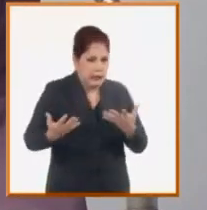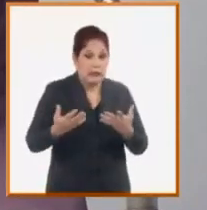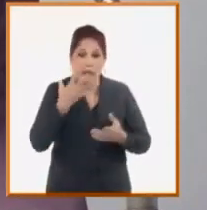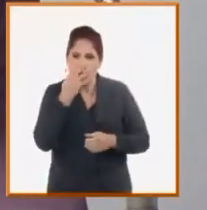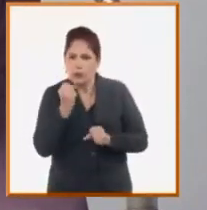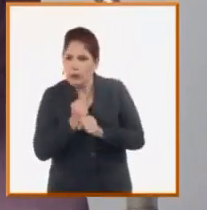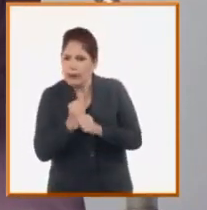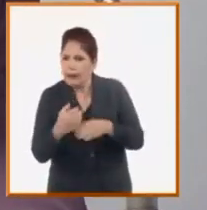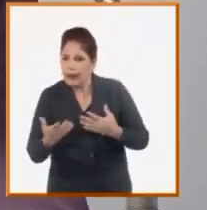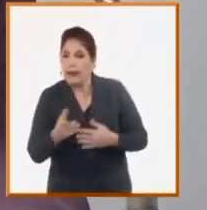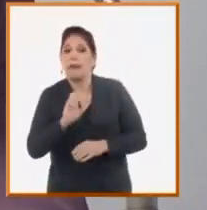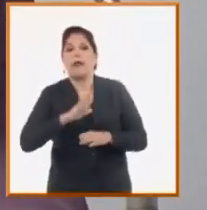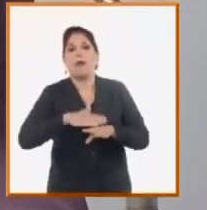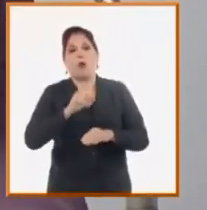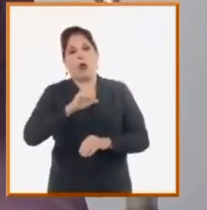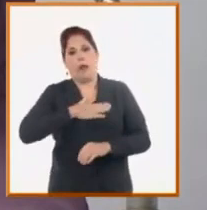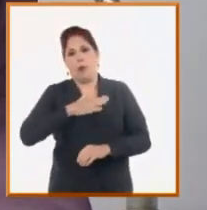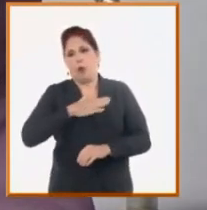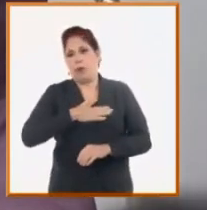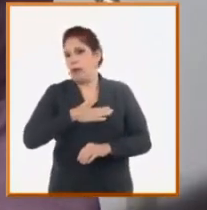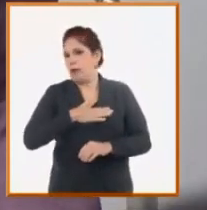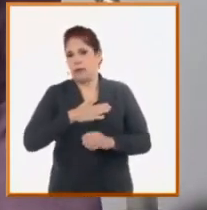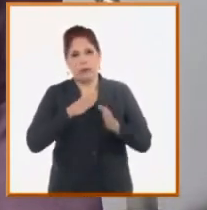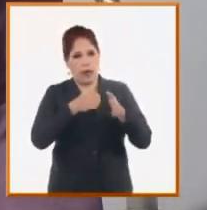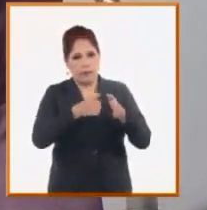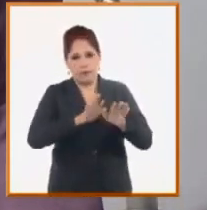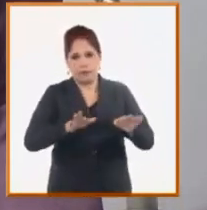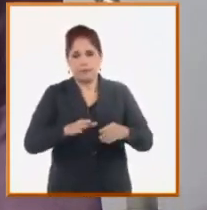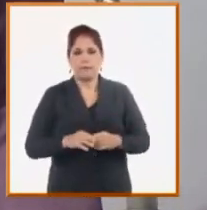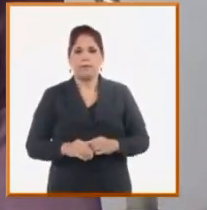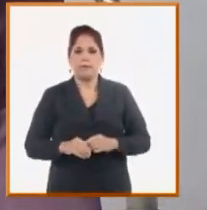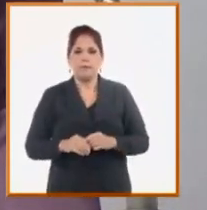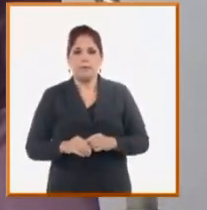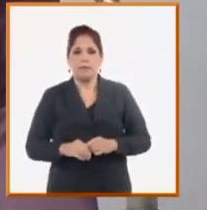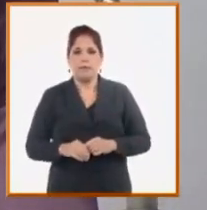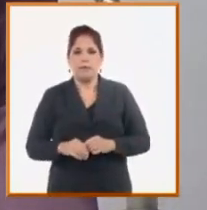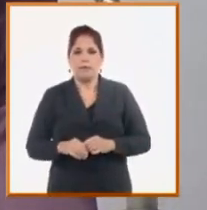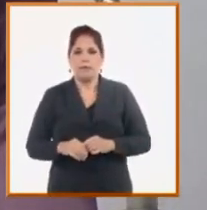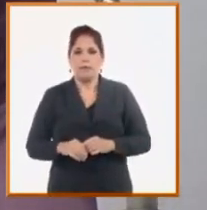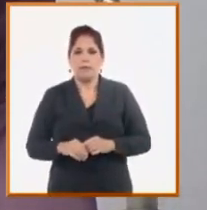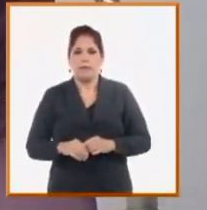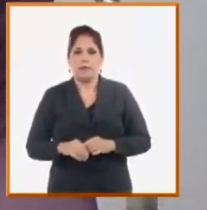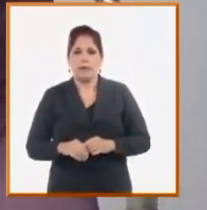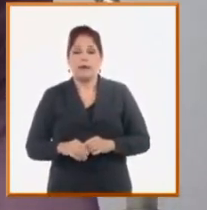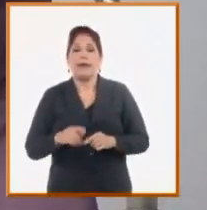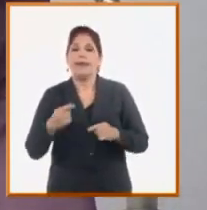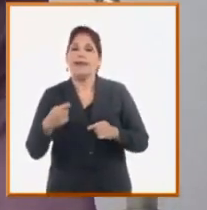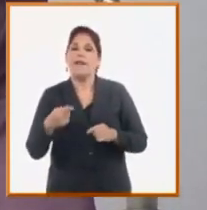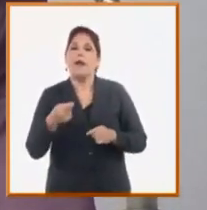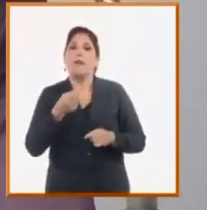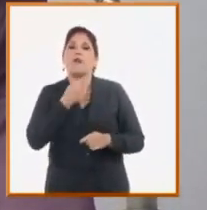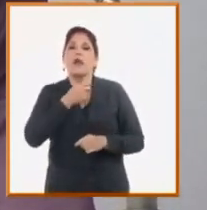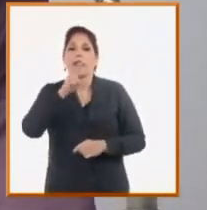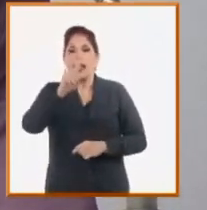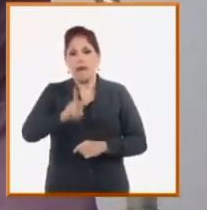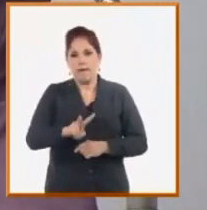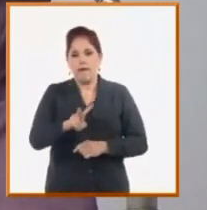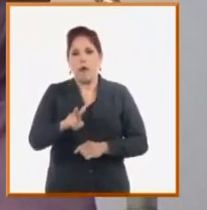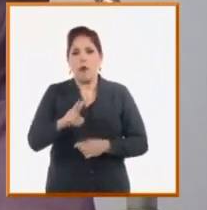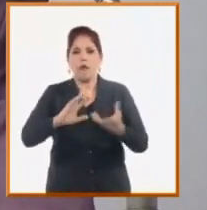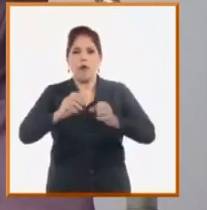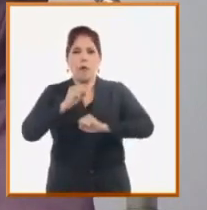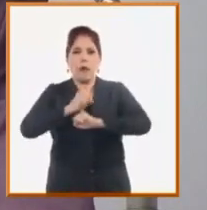en pasar al trabajo de la forma. Y de hecho, la evaluación que tenemos que hacer de todas las